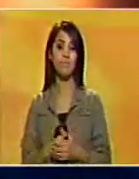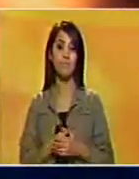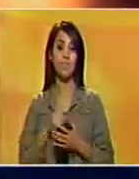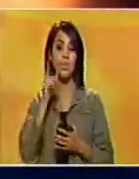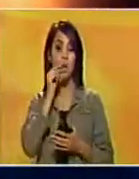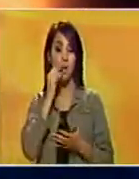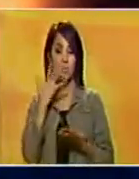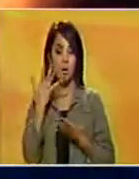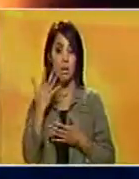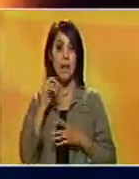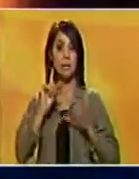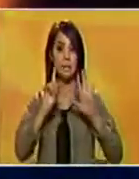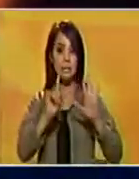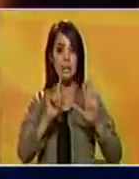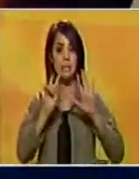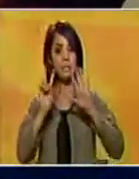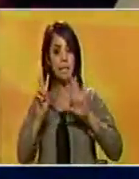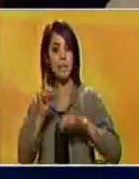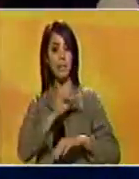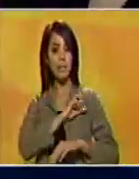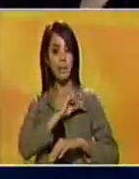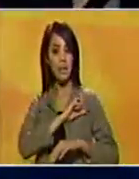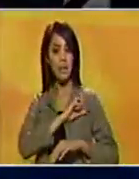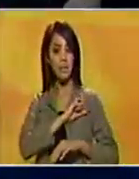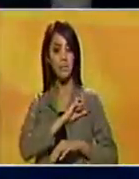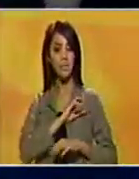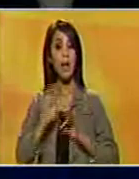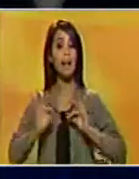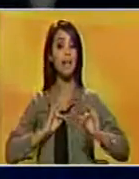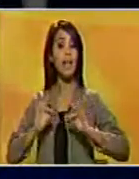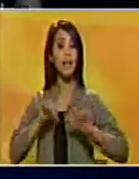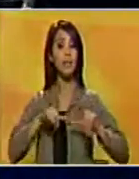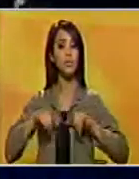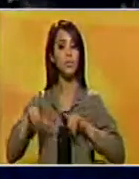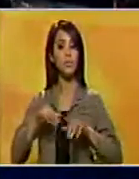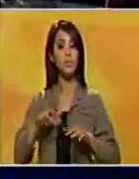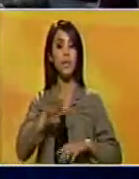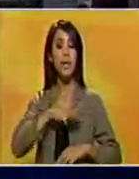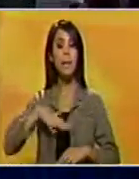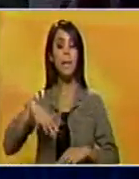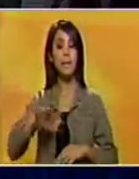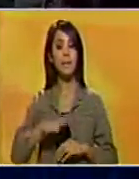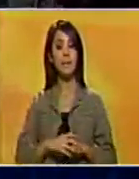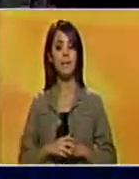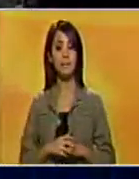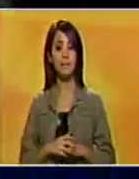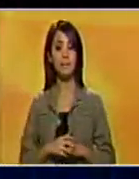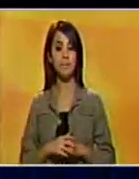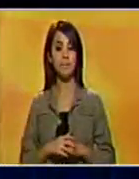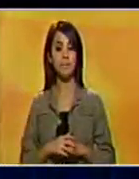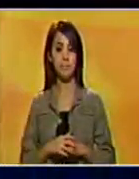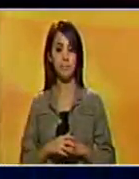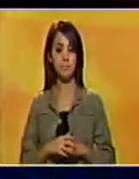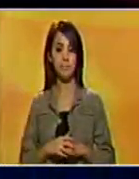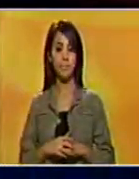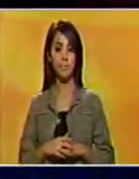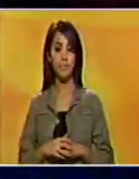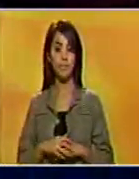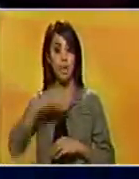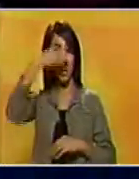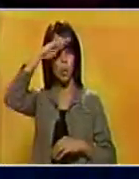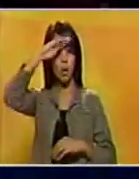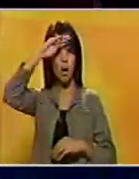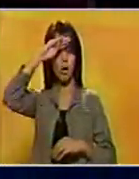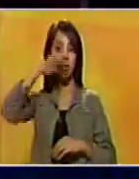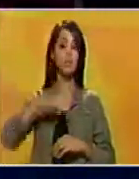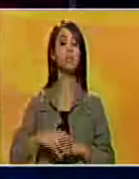presentaría inicialmente el 6 y 7 de enero en el Teatro Karl Marx y en la Plaza San Francisco de Asís del Centro Histórico de La Habana. Sin embargo,